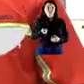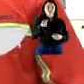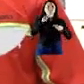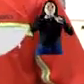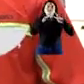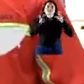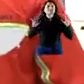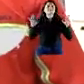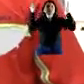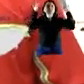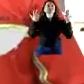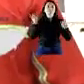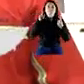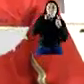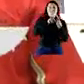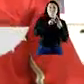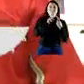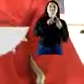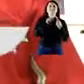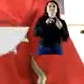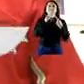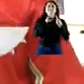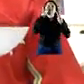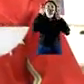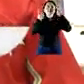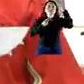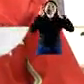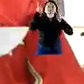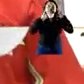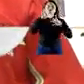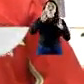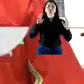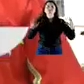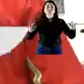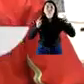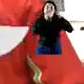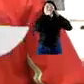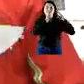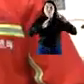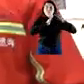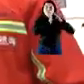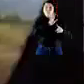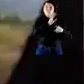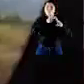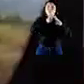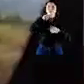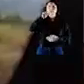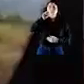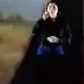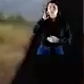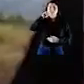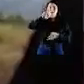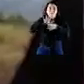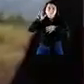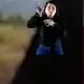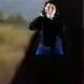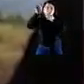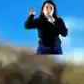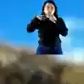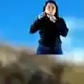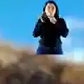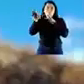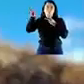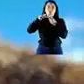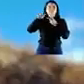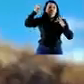octubre tenemos dos diferentes eventos, como son el Visita al Cerro Morazurco y Cascadas del Encanto en la